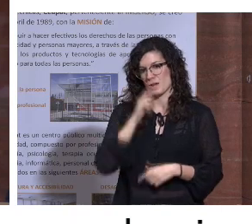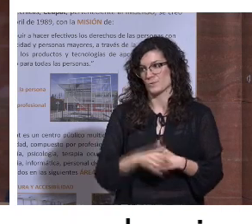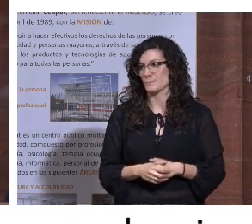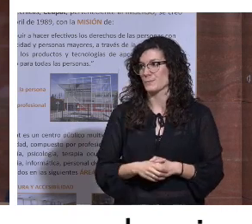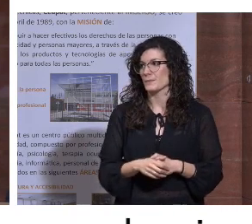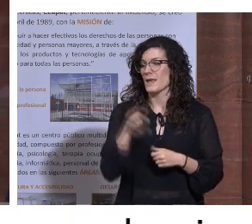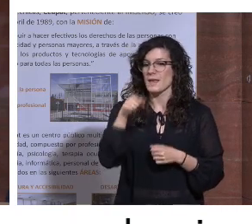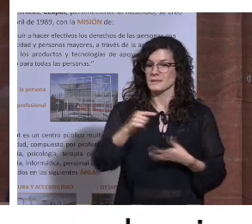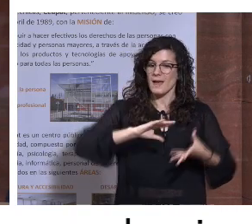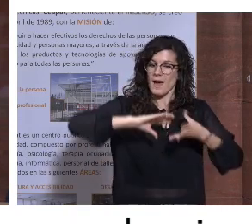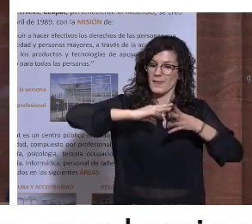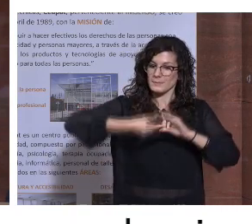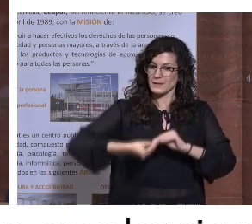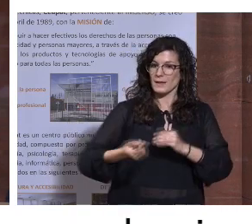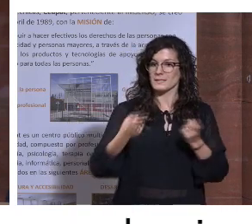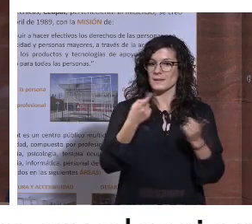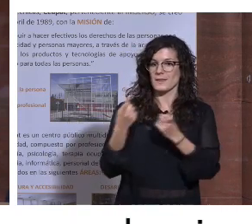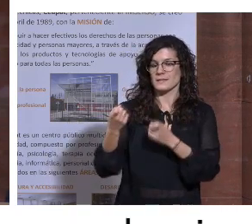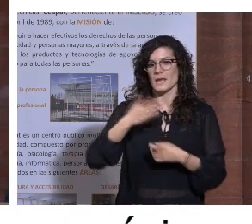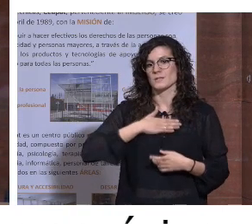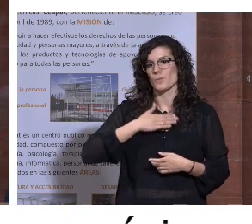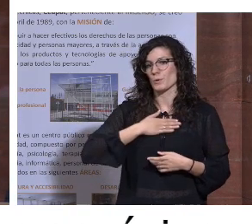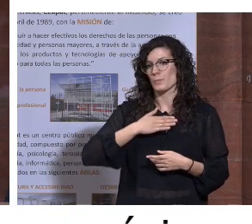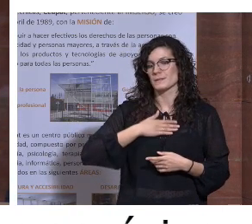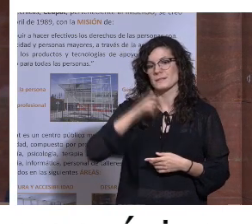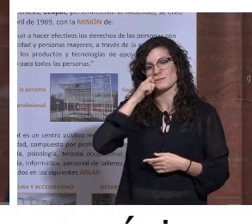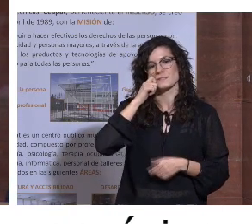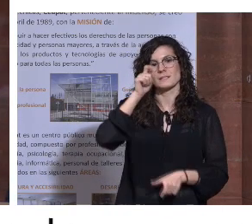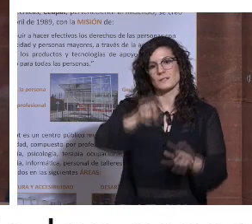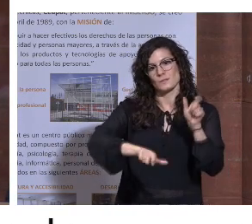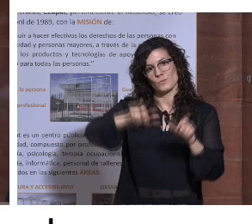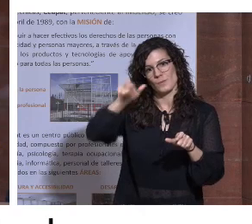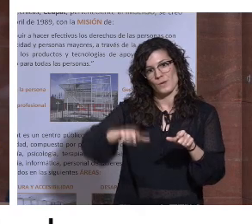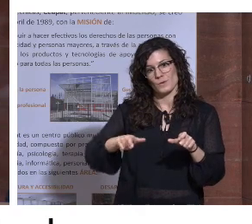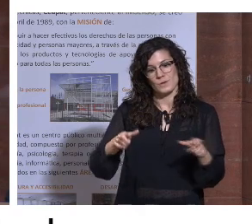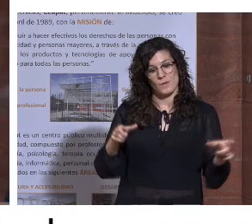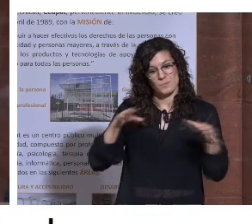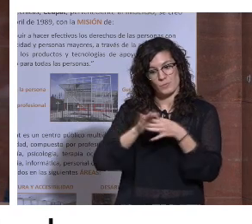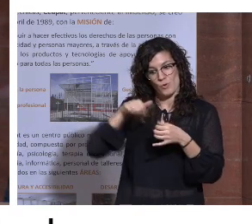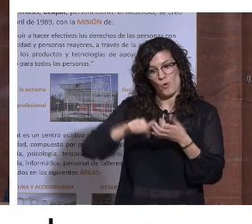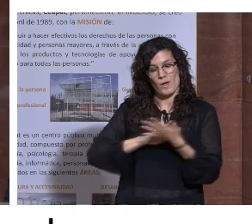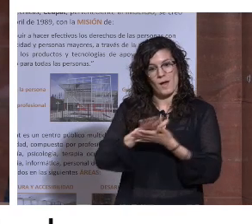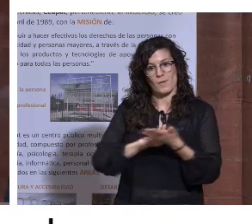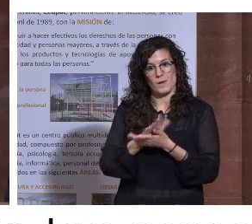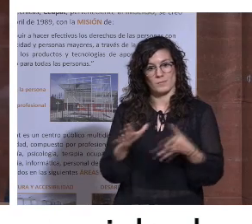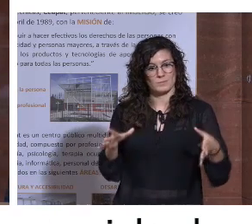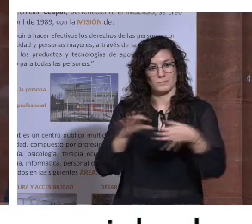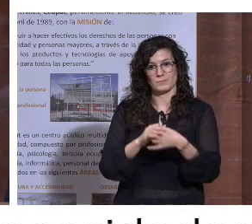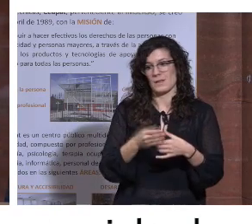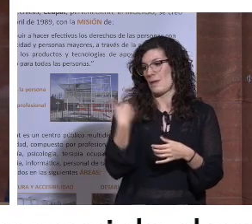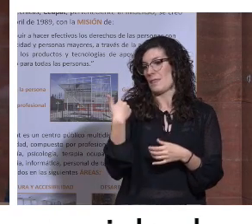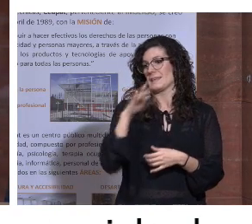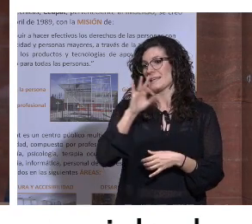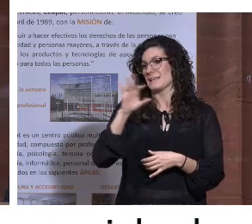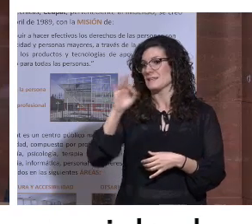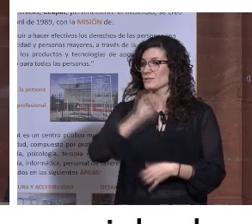Ese adecuarse a las necesidades más propias de los seres humanos y de lo que hemos estado hablando hoy aquí, se decía hace 500 años.